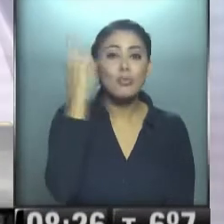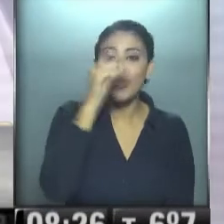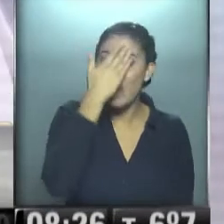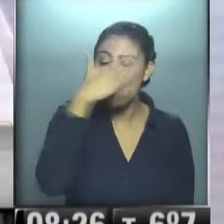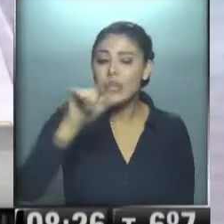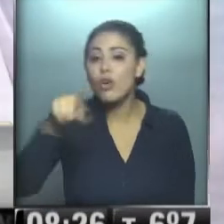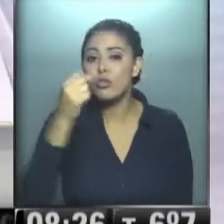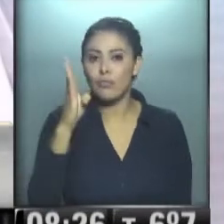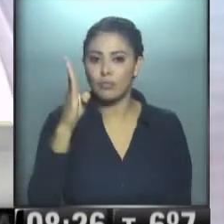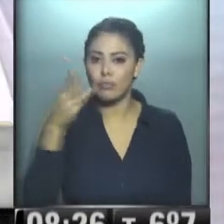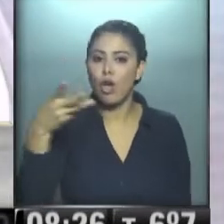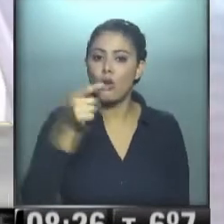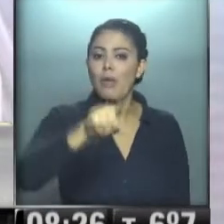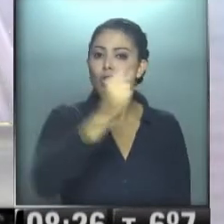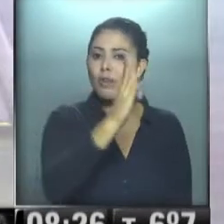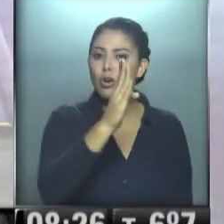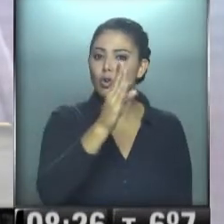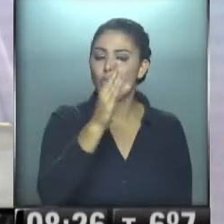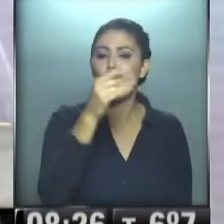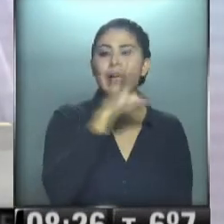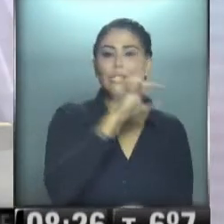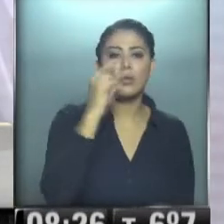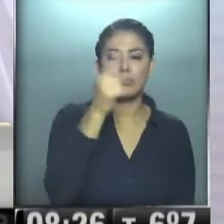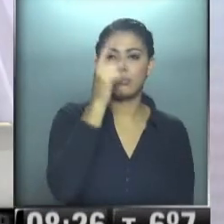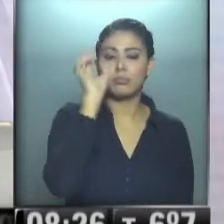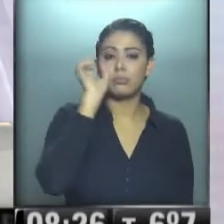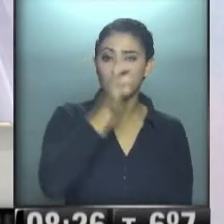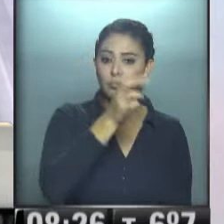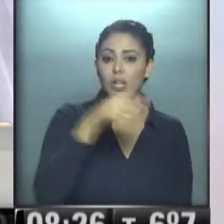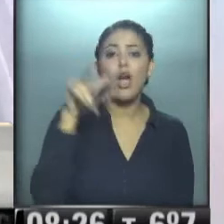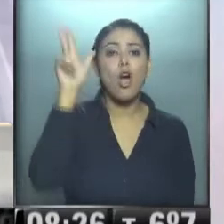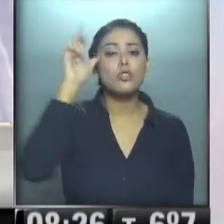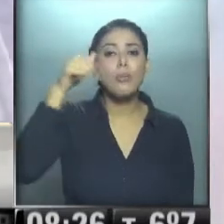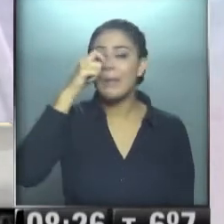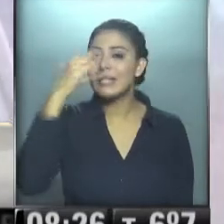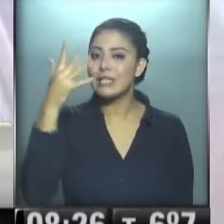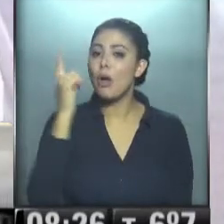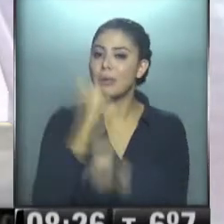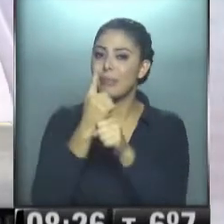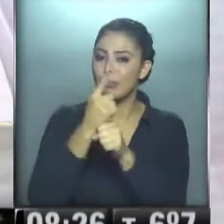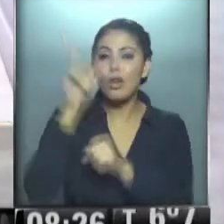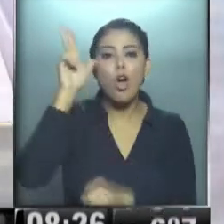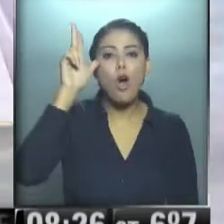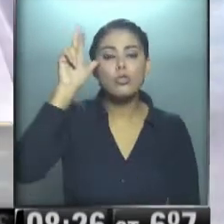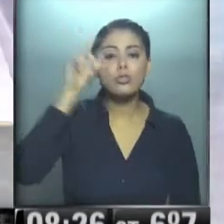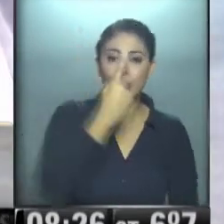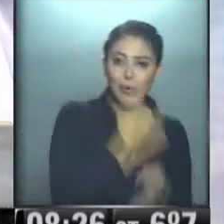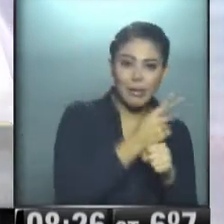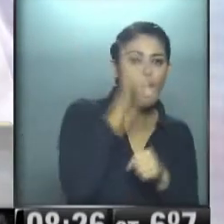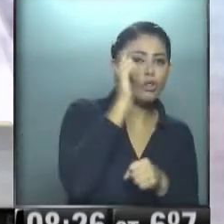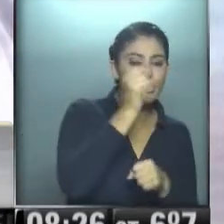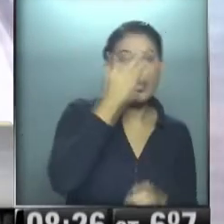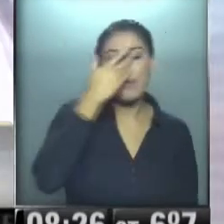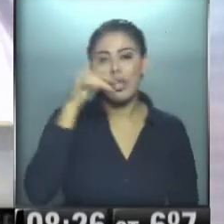un banco luego para otro medio millón de dólares a 8 con 25 la primera presión 88 pesos la segunda a los